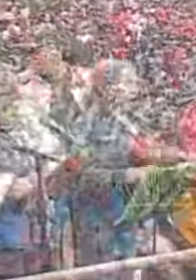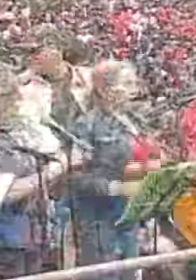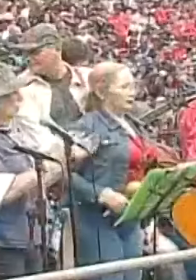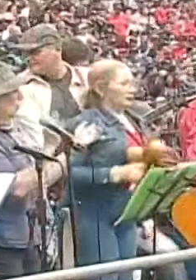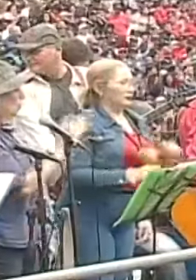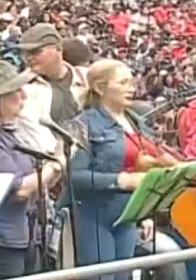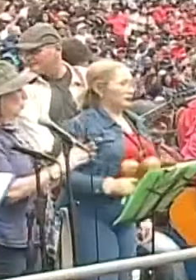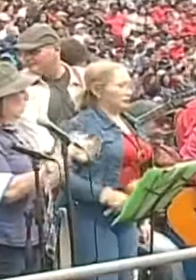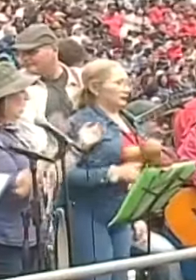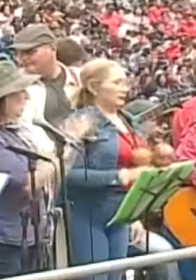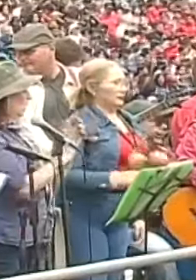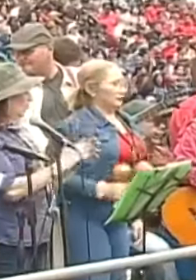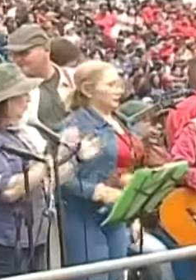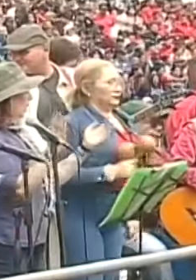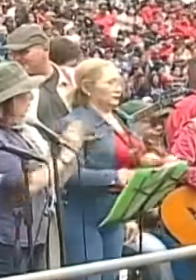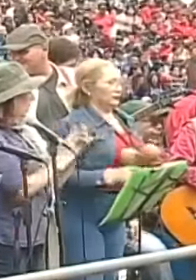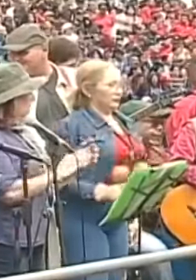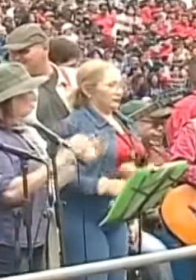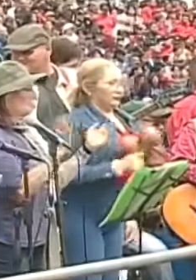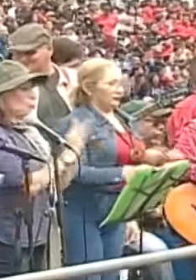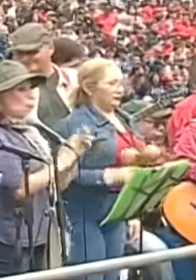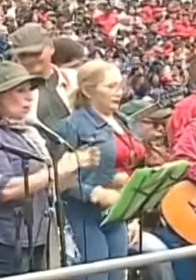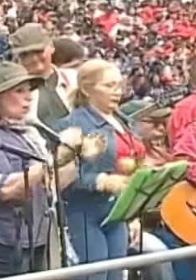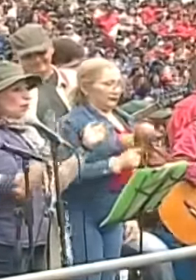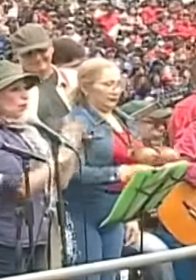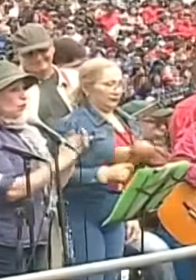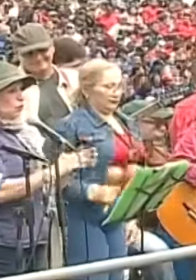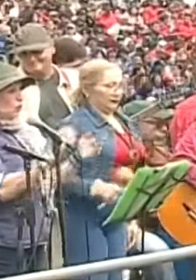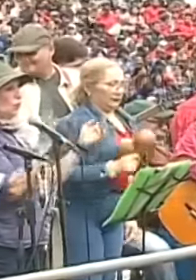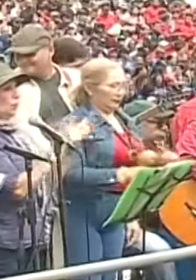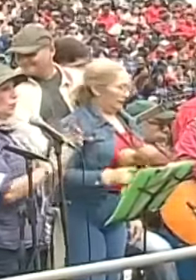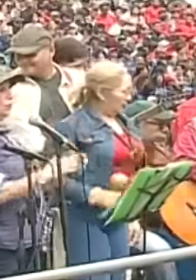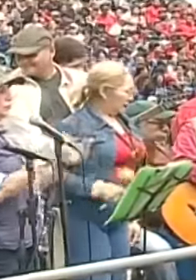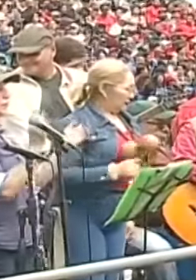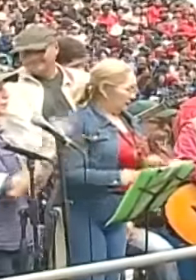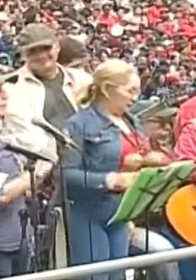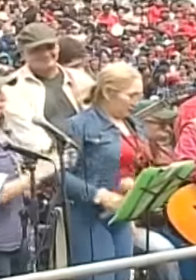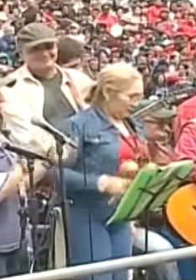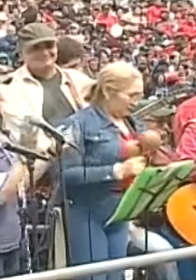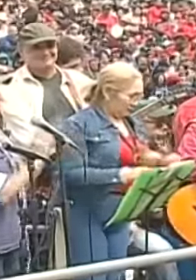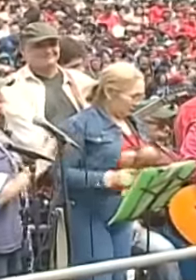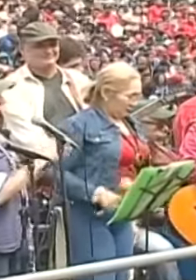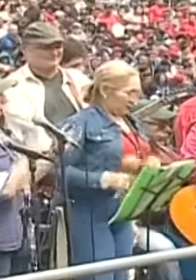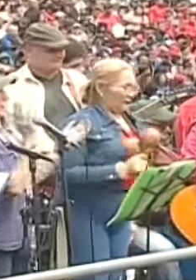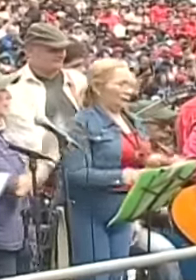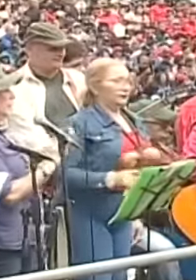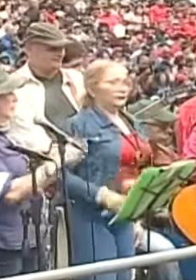Bolívar también volvió a liberar a su pueblo.